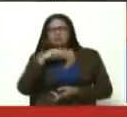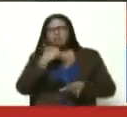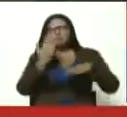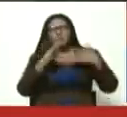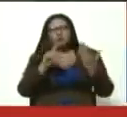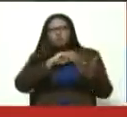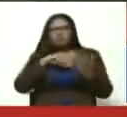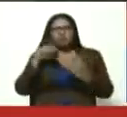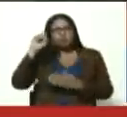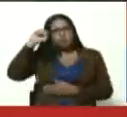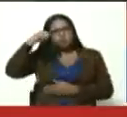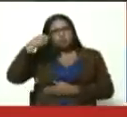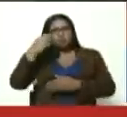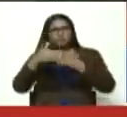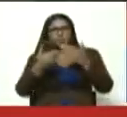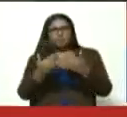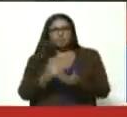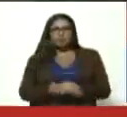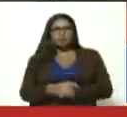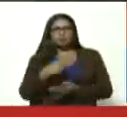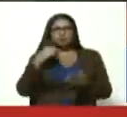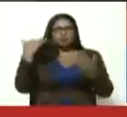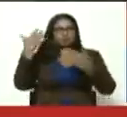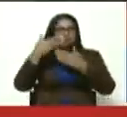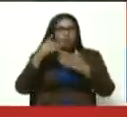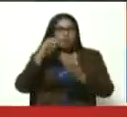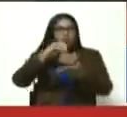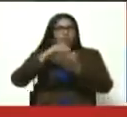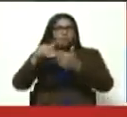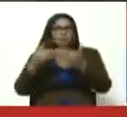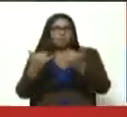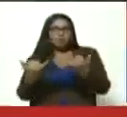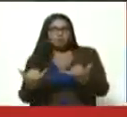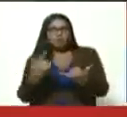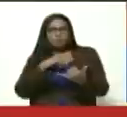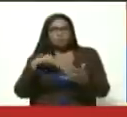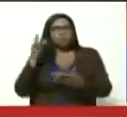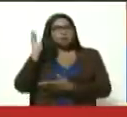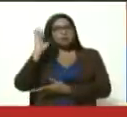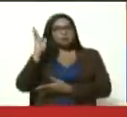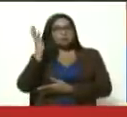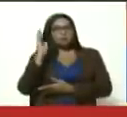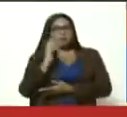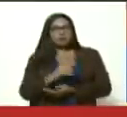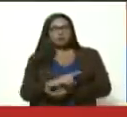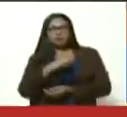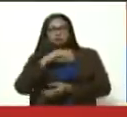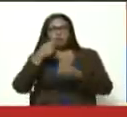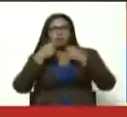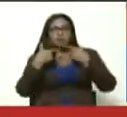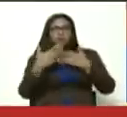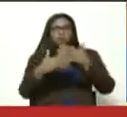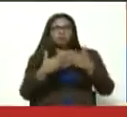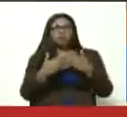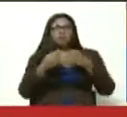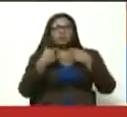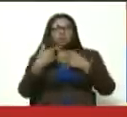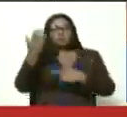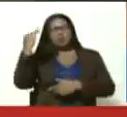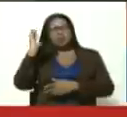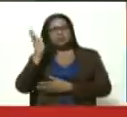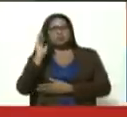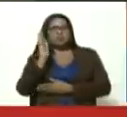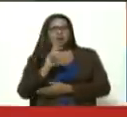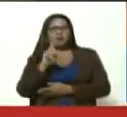recordamos allá en la instalación de la asamblea que perdimos nosotros la asamblea del